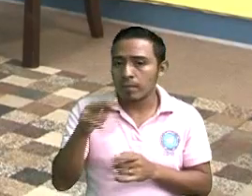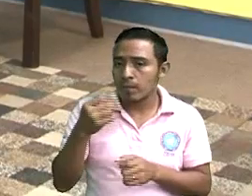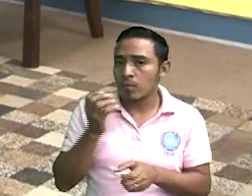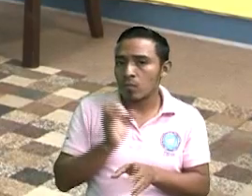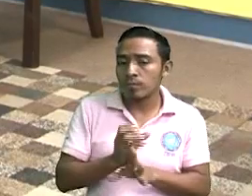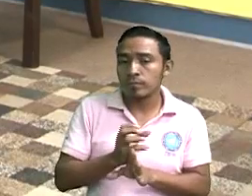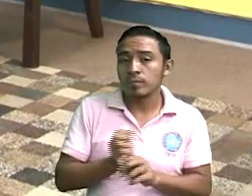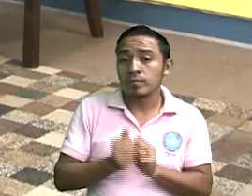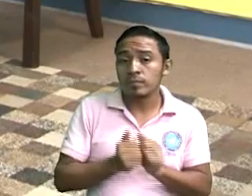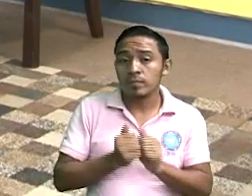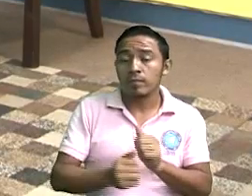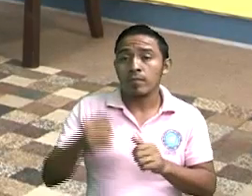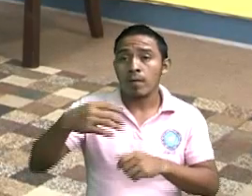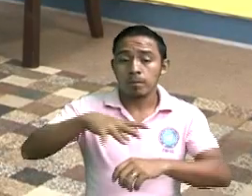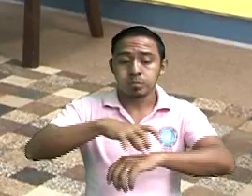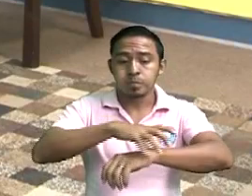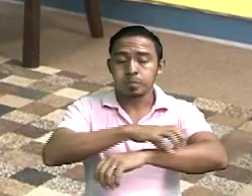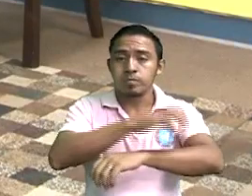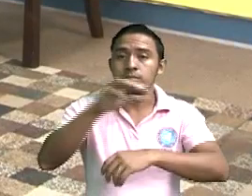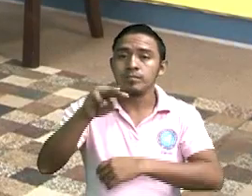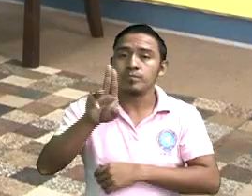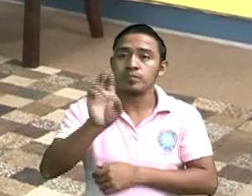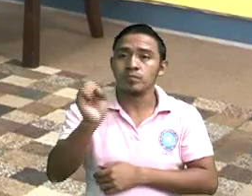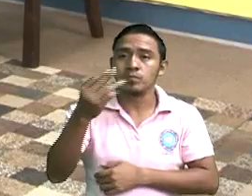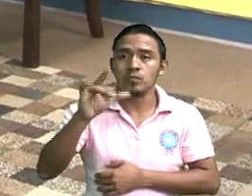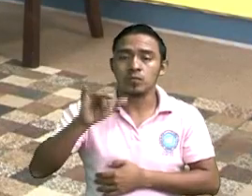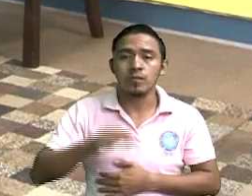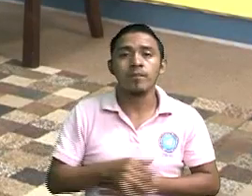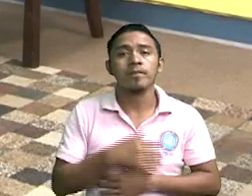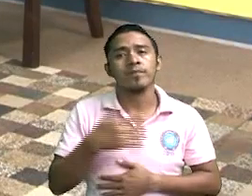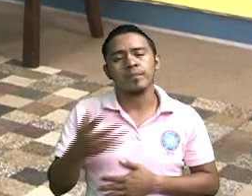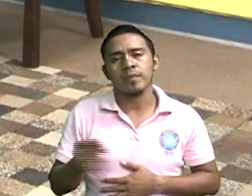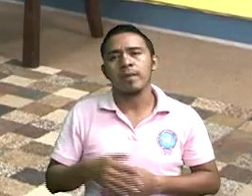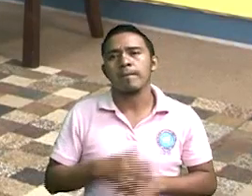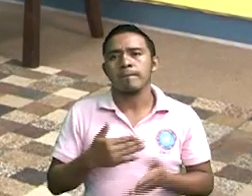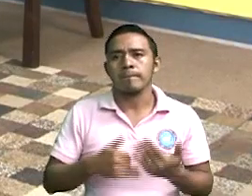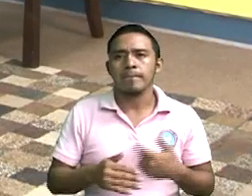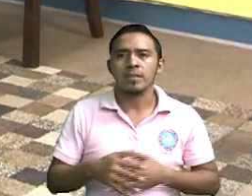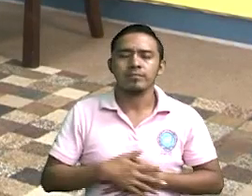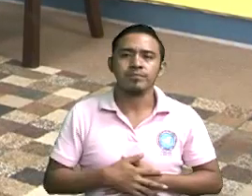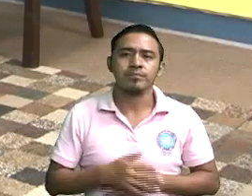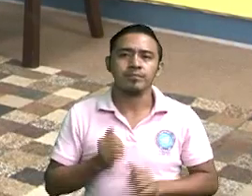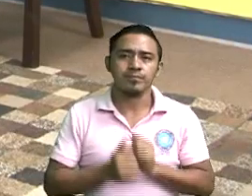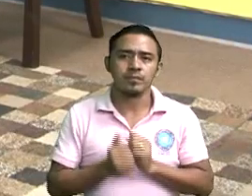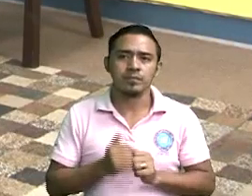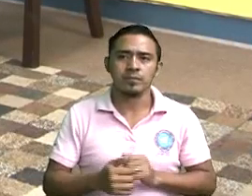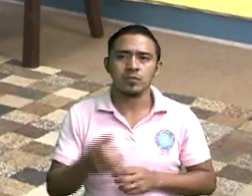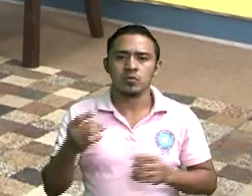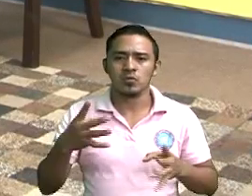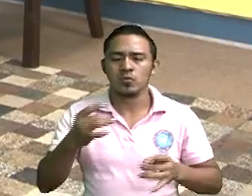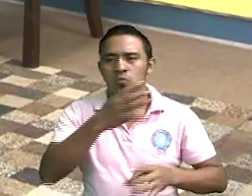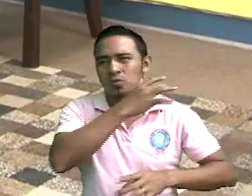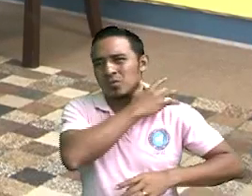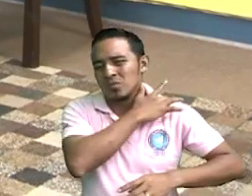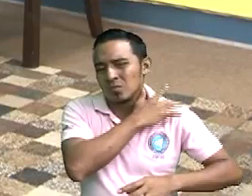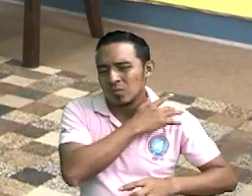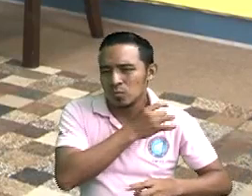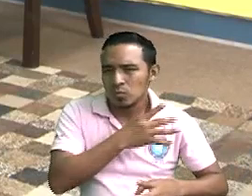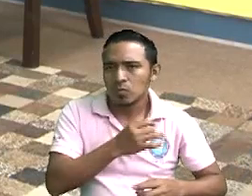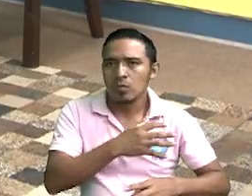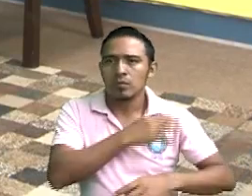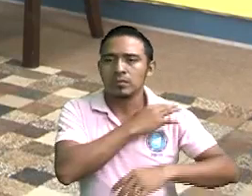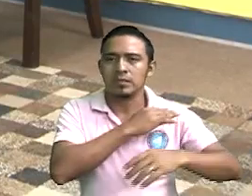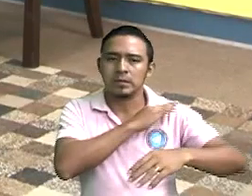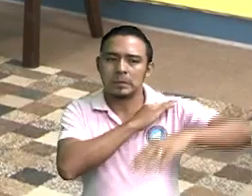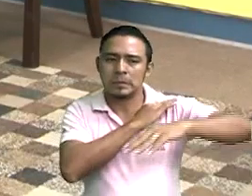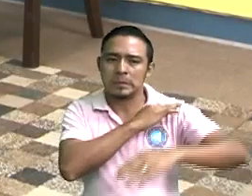el que está afectado. En los pacientes de la tercera edad quizá es más frecuente que tengan un problema del hombro doloroso, que tengan un desgaste de